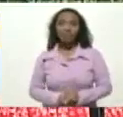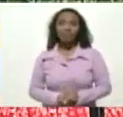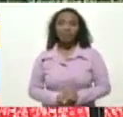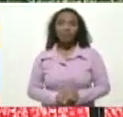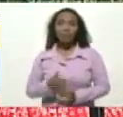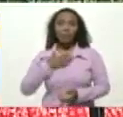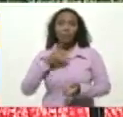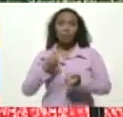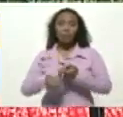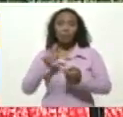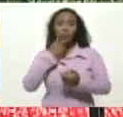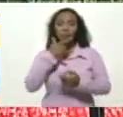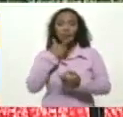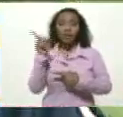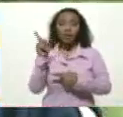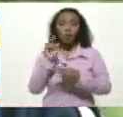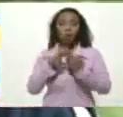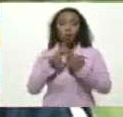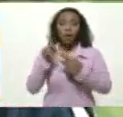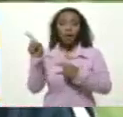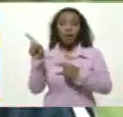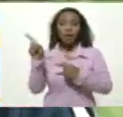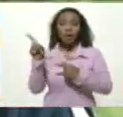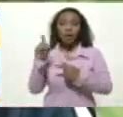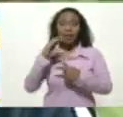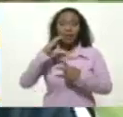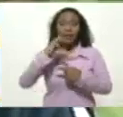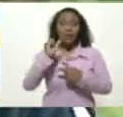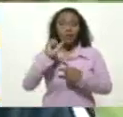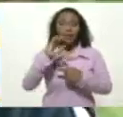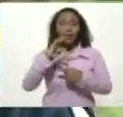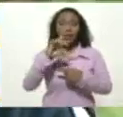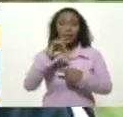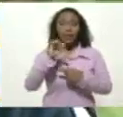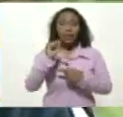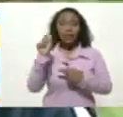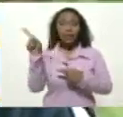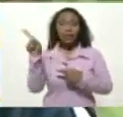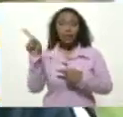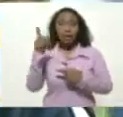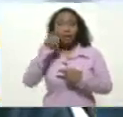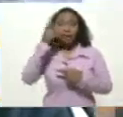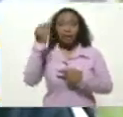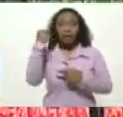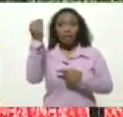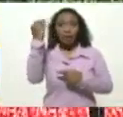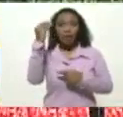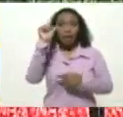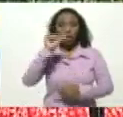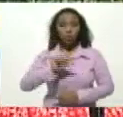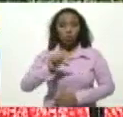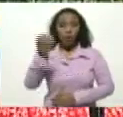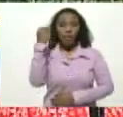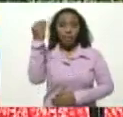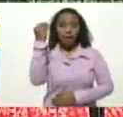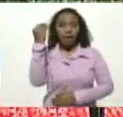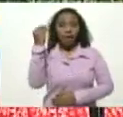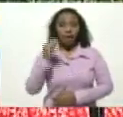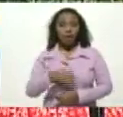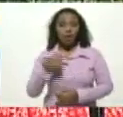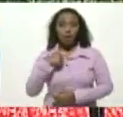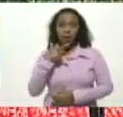Silita, ayer conocí a alguien que viene de Sicilia, en Italia, ustedes saben, el sur de Italia, Sicilia. Y